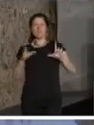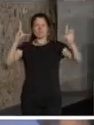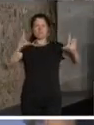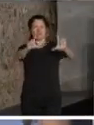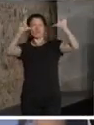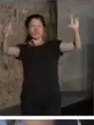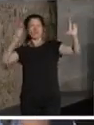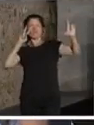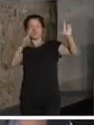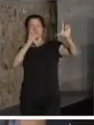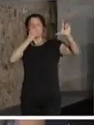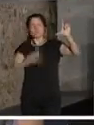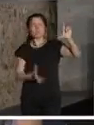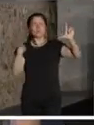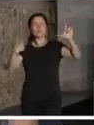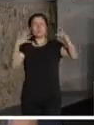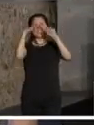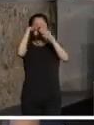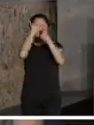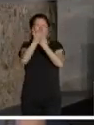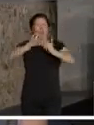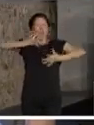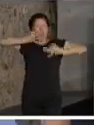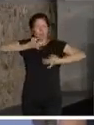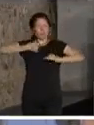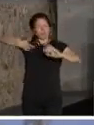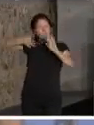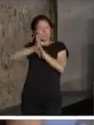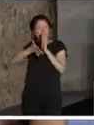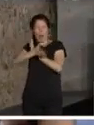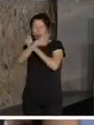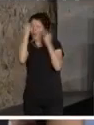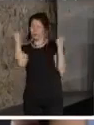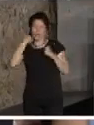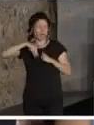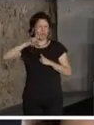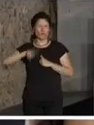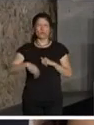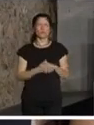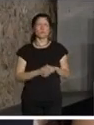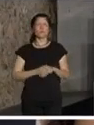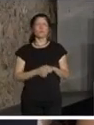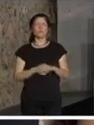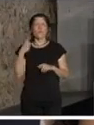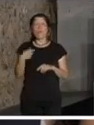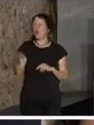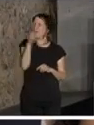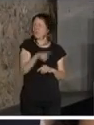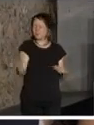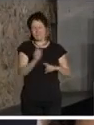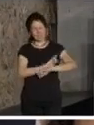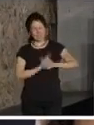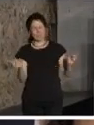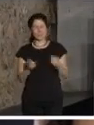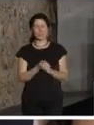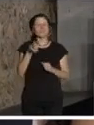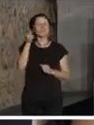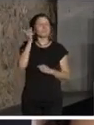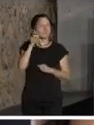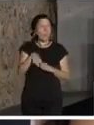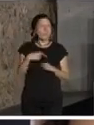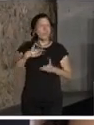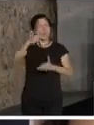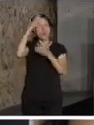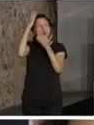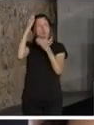bien visible que cuenten los hechos que aquí ocurrieron para que nunca se olviden y para que nunca se repitan y también pondremos